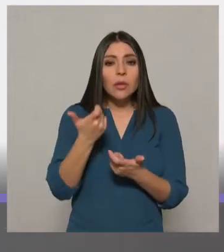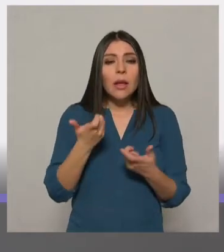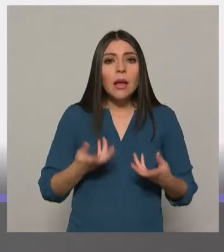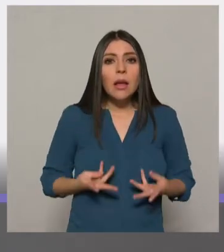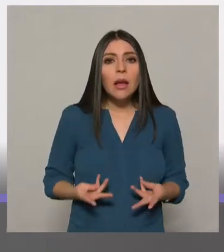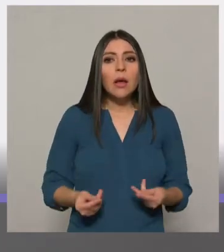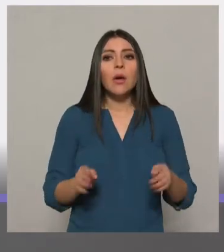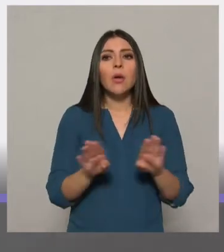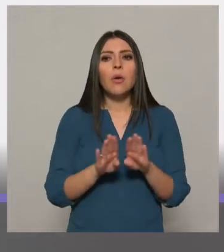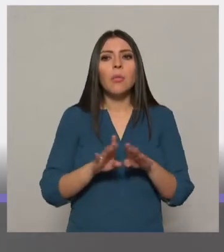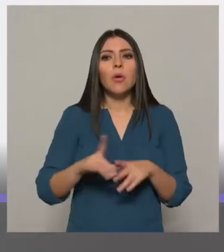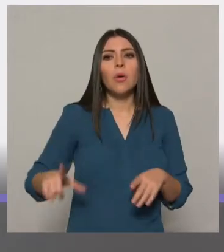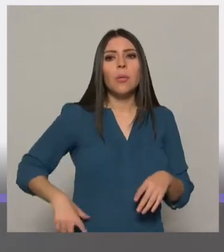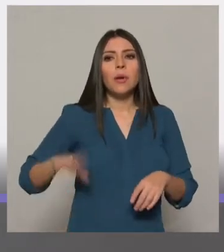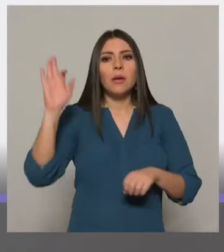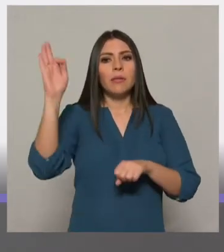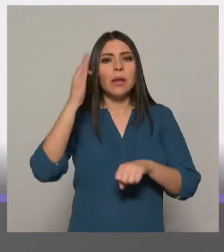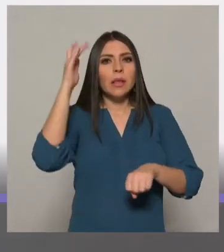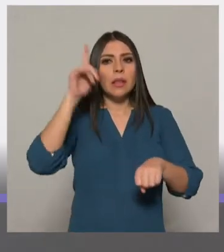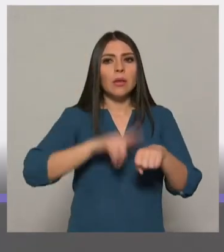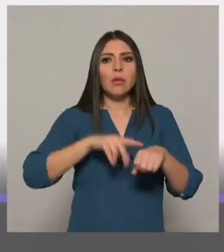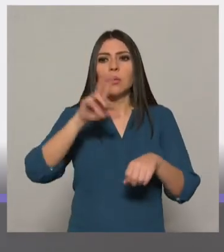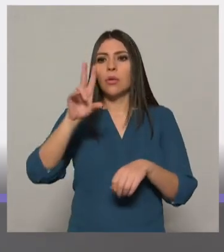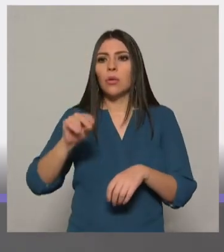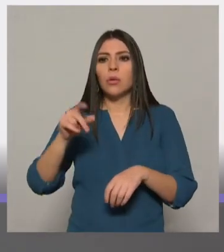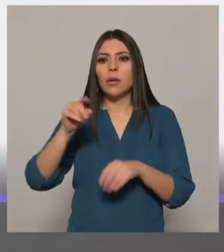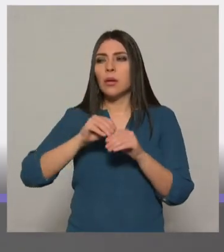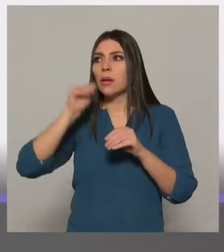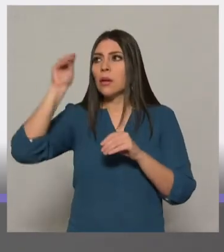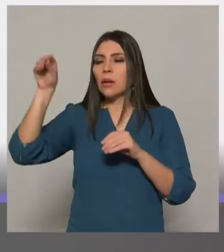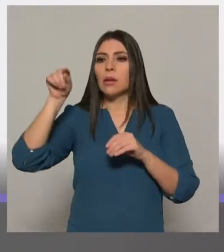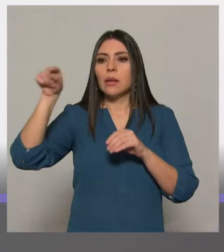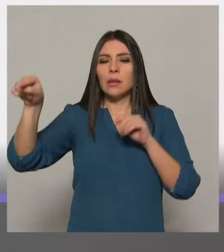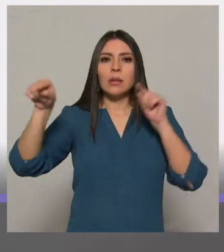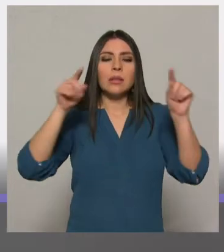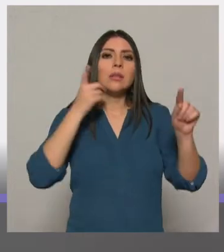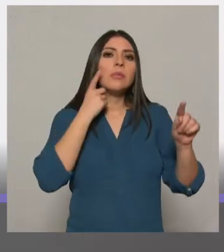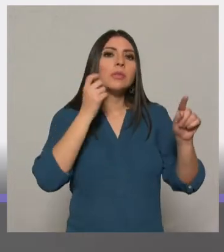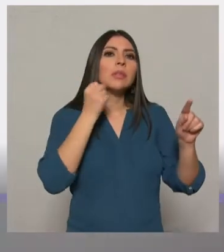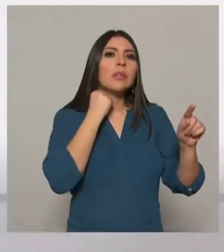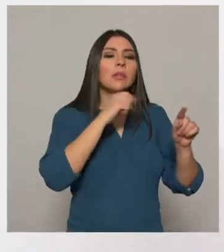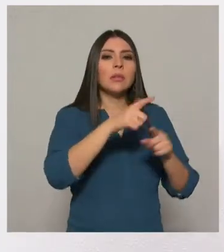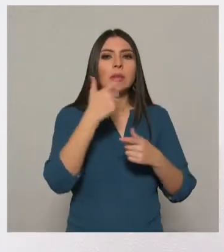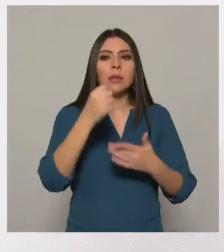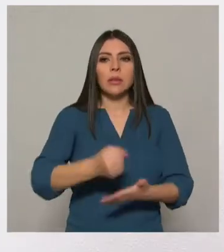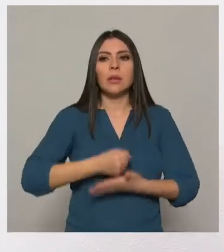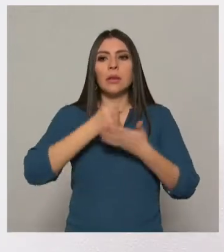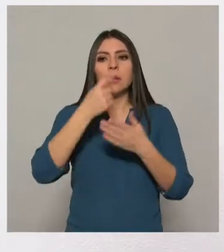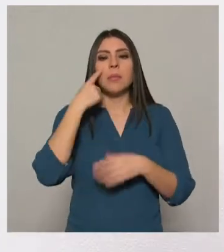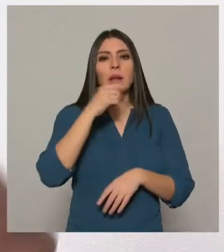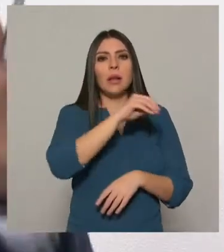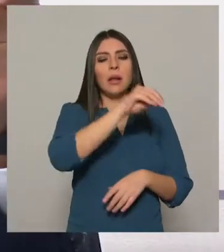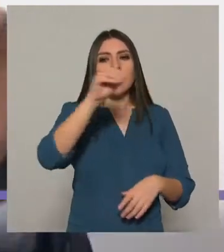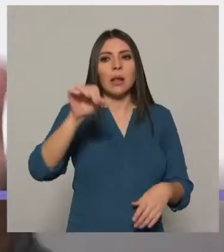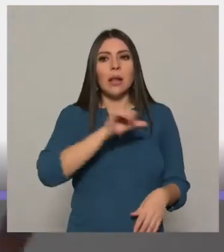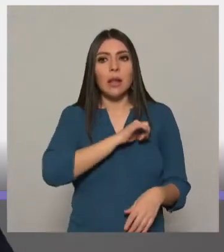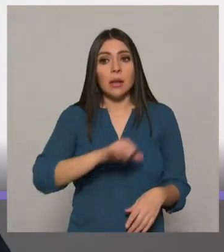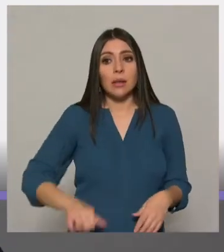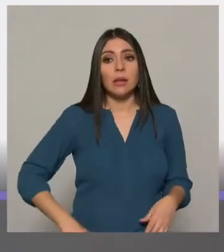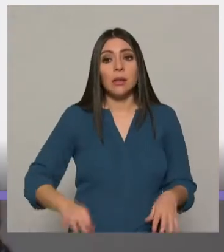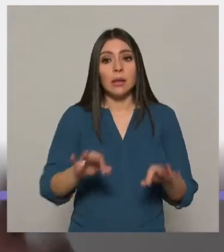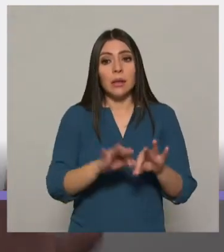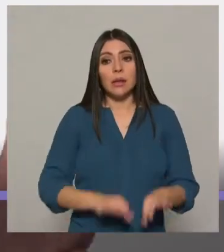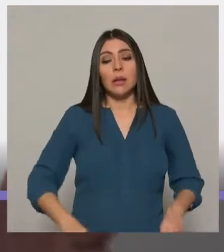que las participaciones federales, sin que pasen por el proceso legislativo, se vean reflejadas en el presupuesto de las alcaldías? Eso es importante. Y